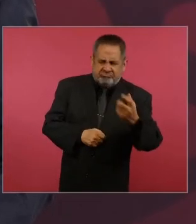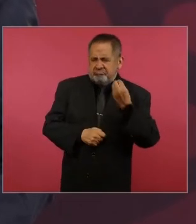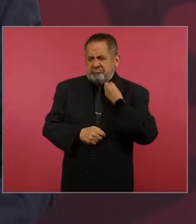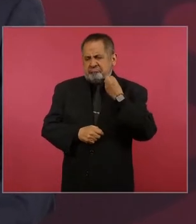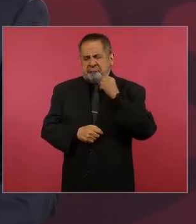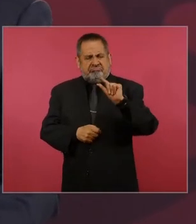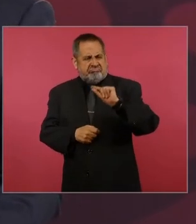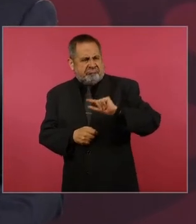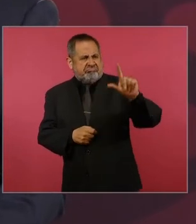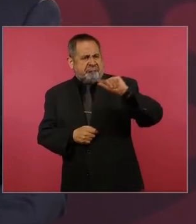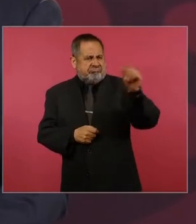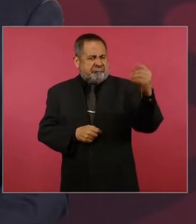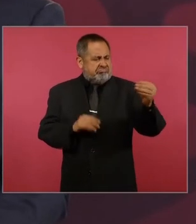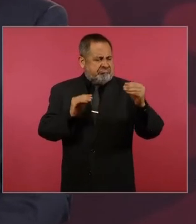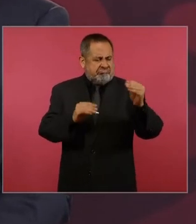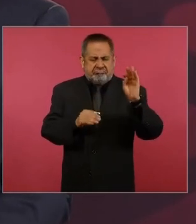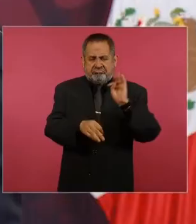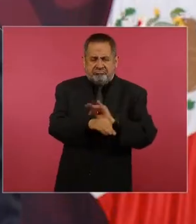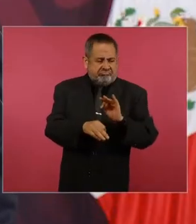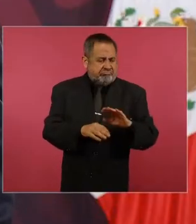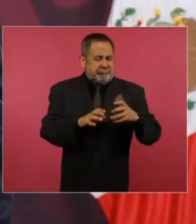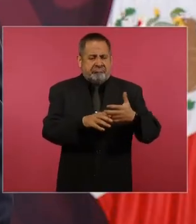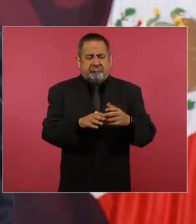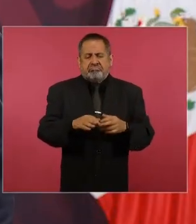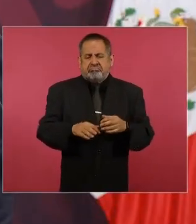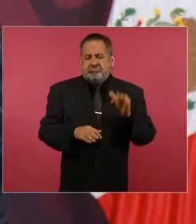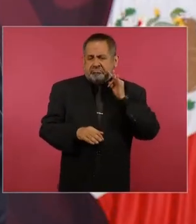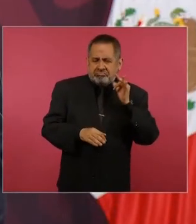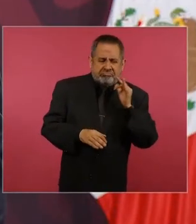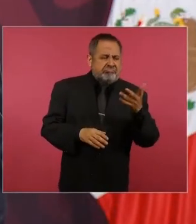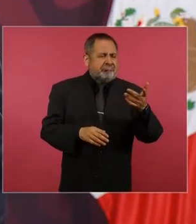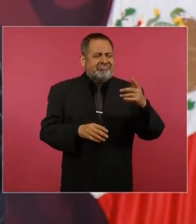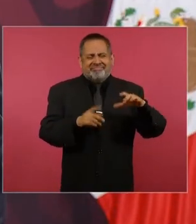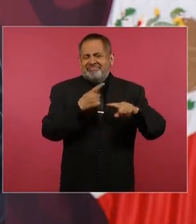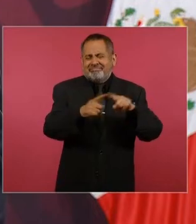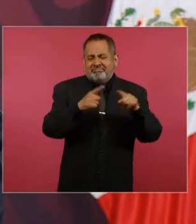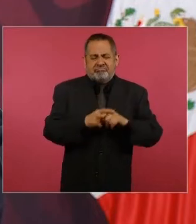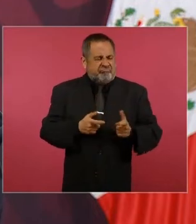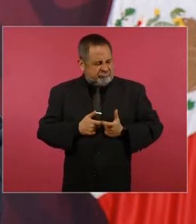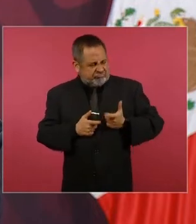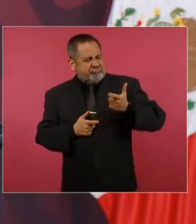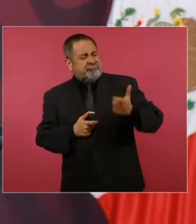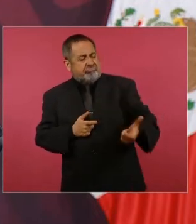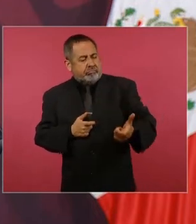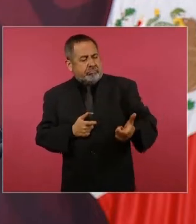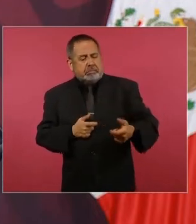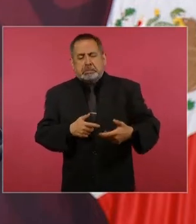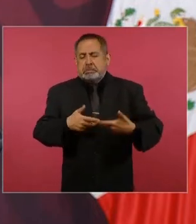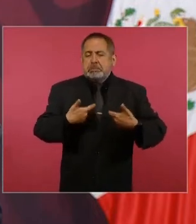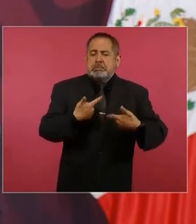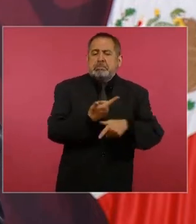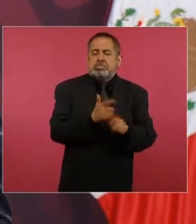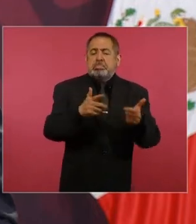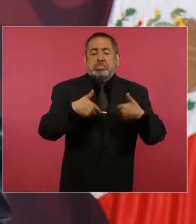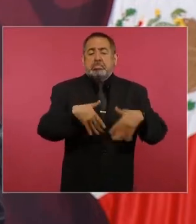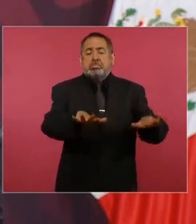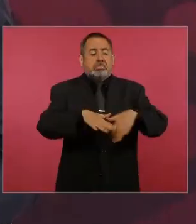de abogados, fiscalistas, penalistas, muy buenas relaciones. Pero